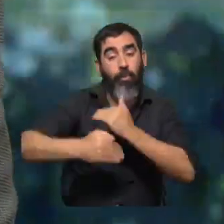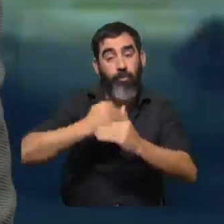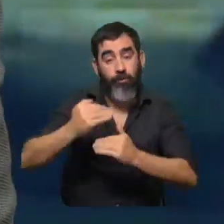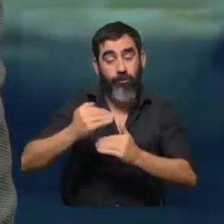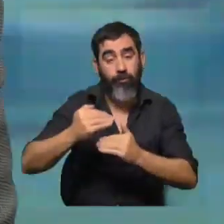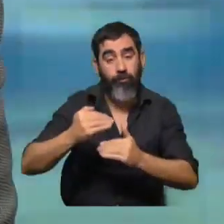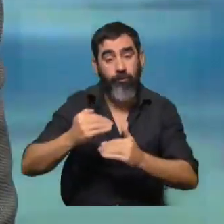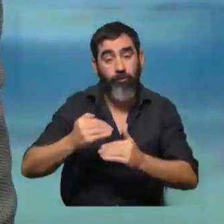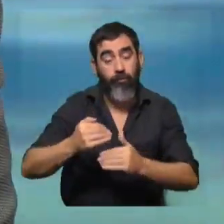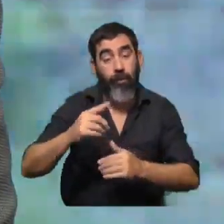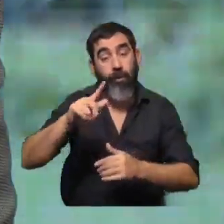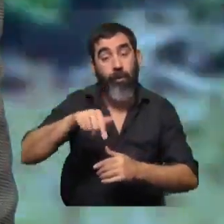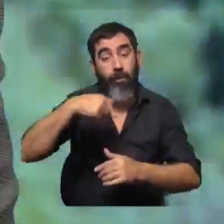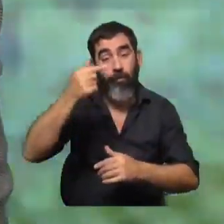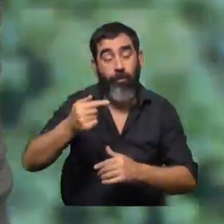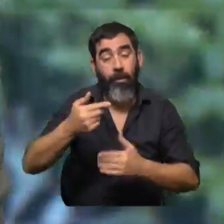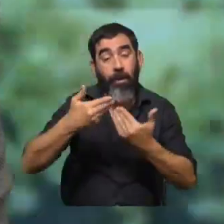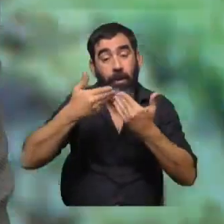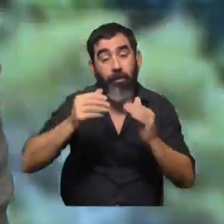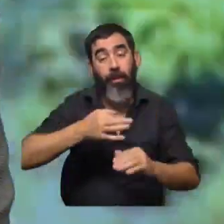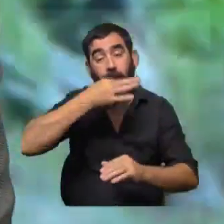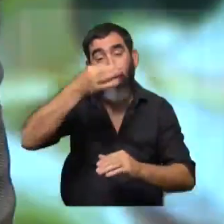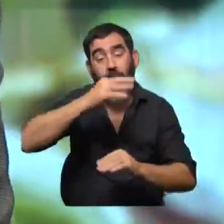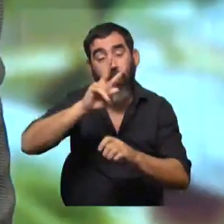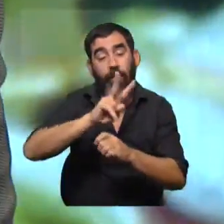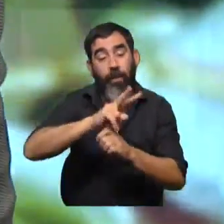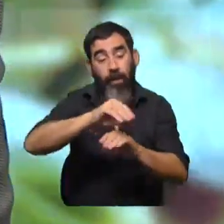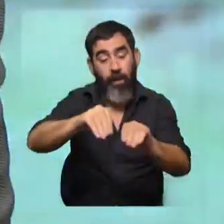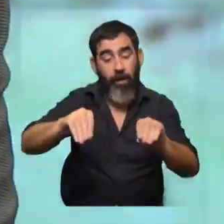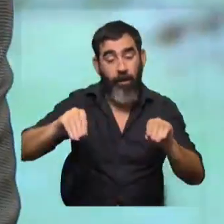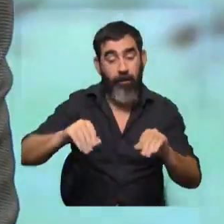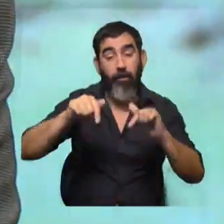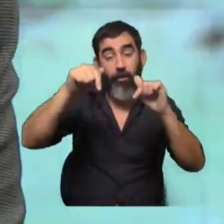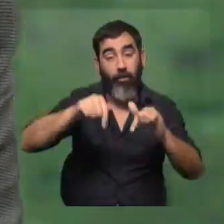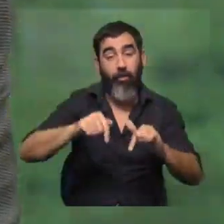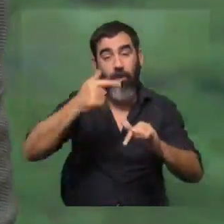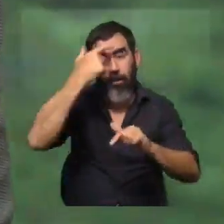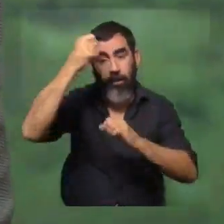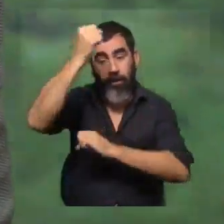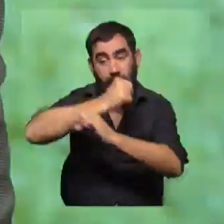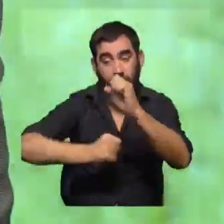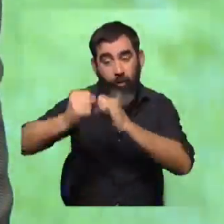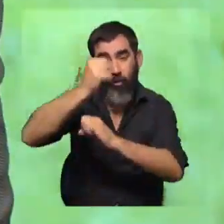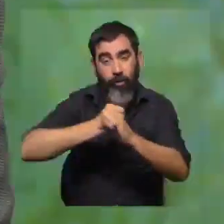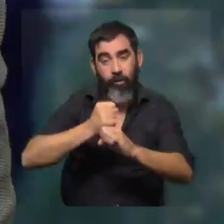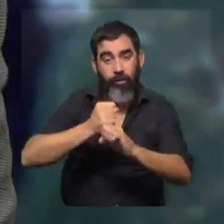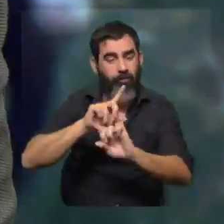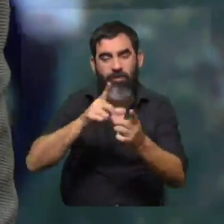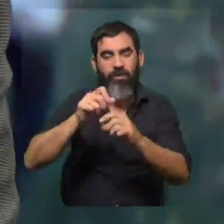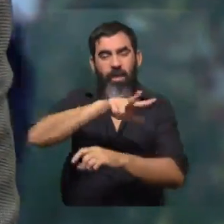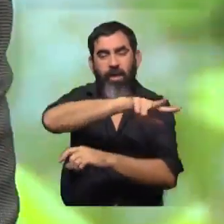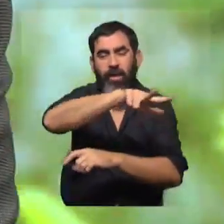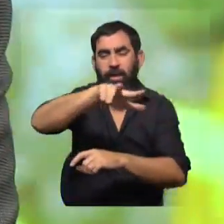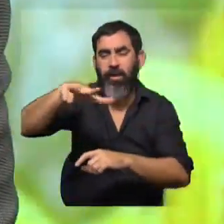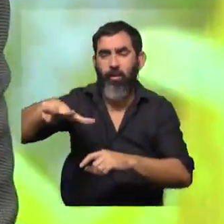poder justamente comenzar a declarar lugares protegidos, y hoy tenemos tecnología que no precisamos tener helicópteros